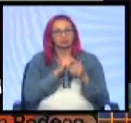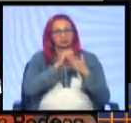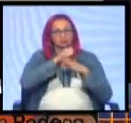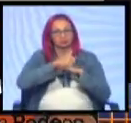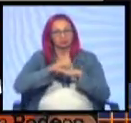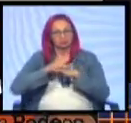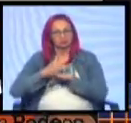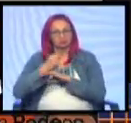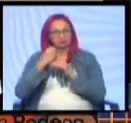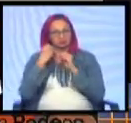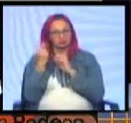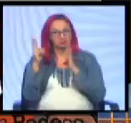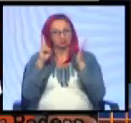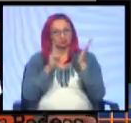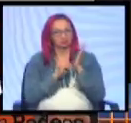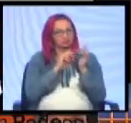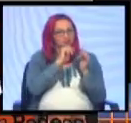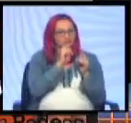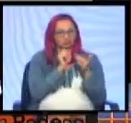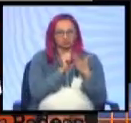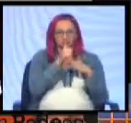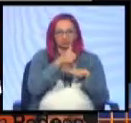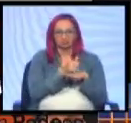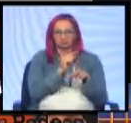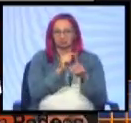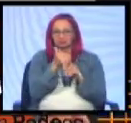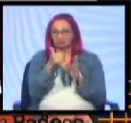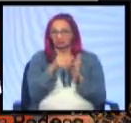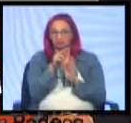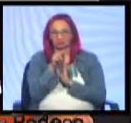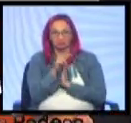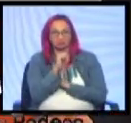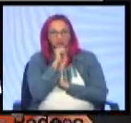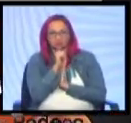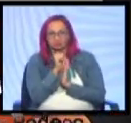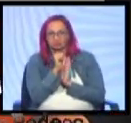Plantea multas ya no establecidas en 10 mil colones, ya no